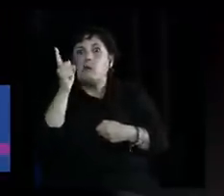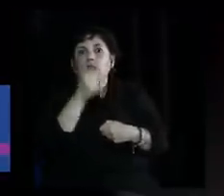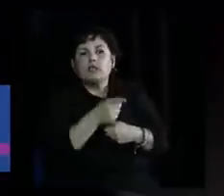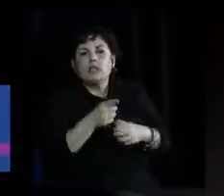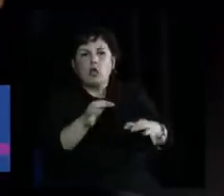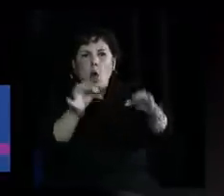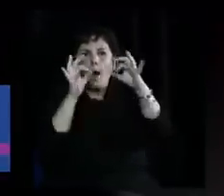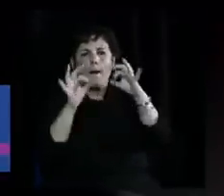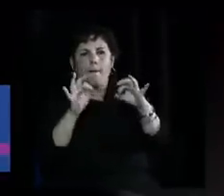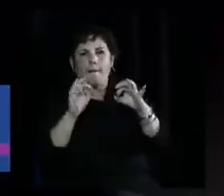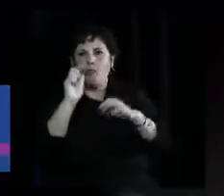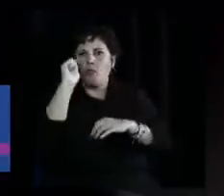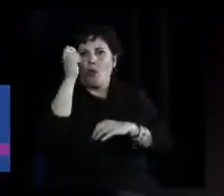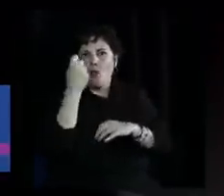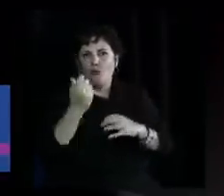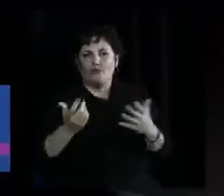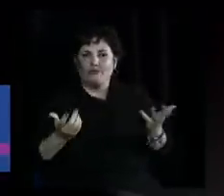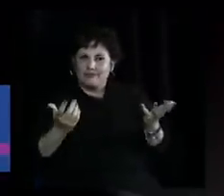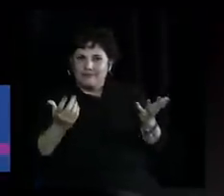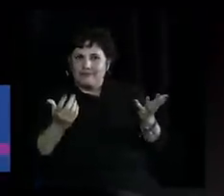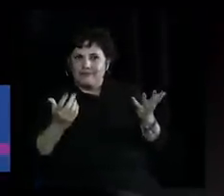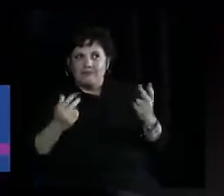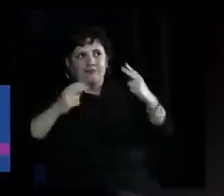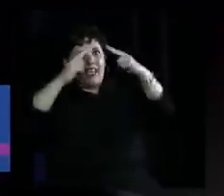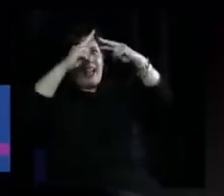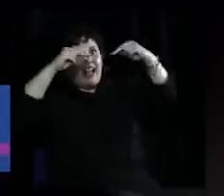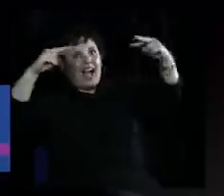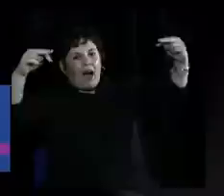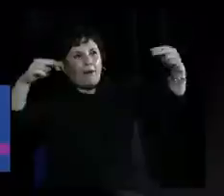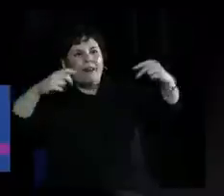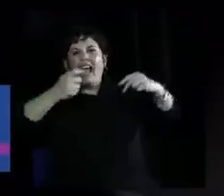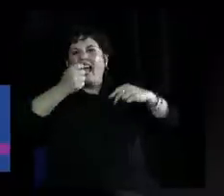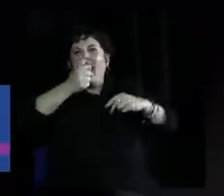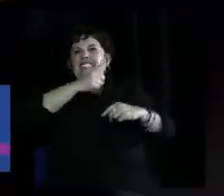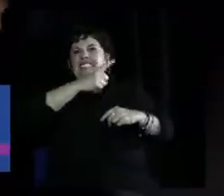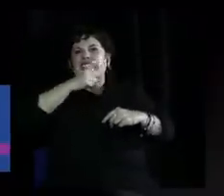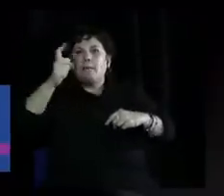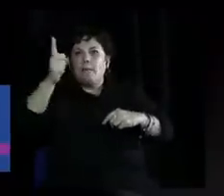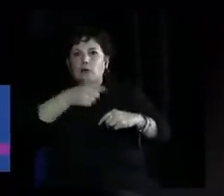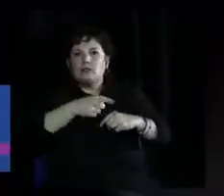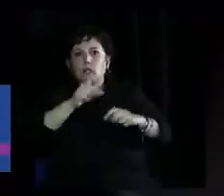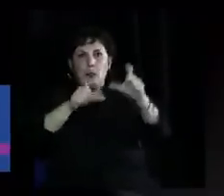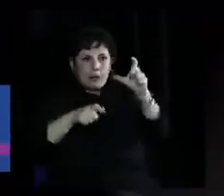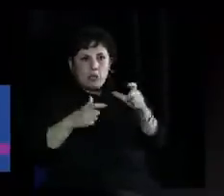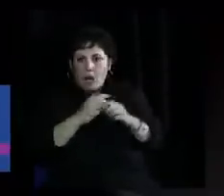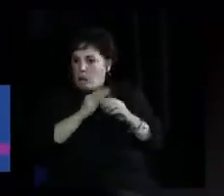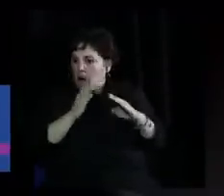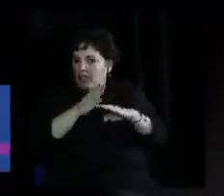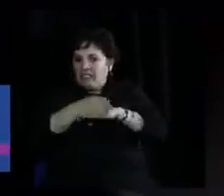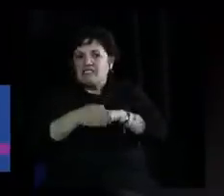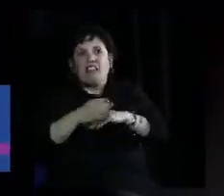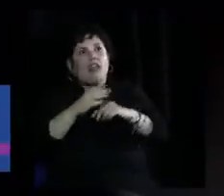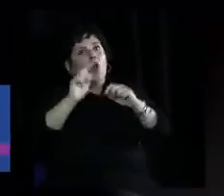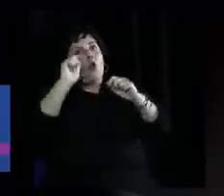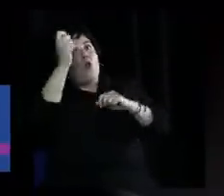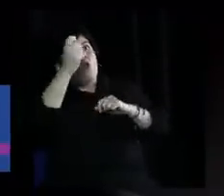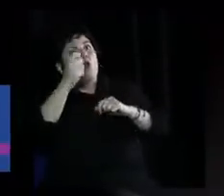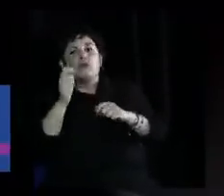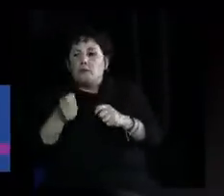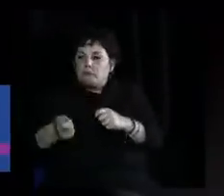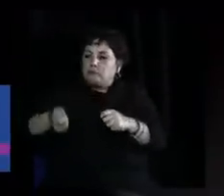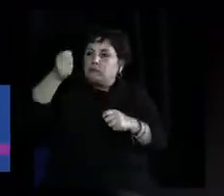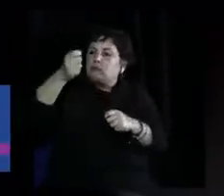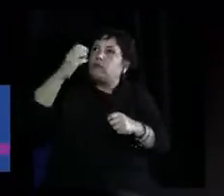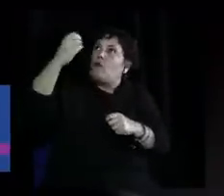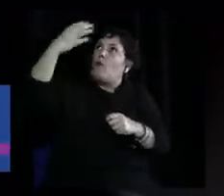territorio electrificado, que, o sea, con, tendido con casi el 100% de su población accede a la red eléctrica